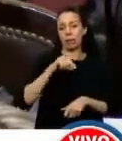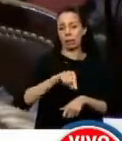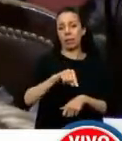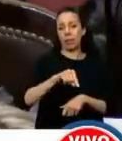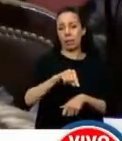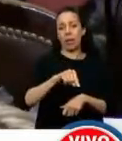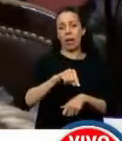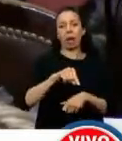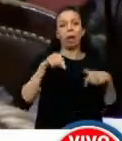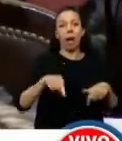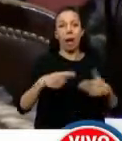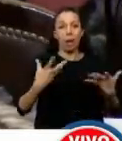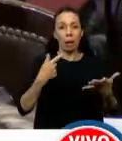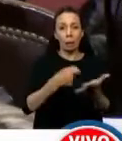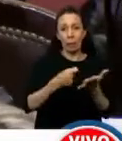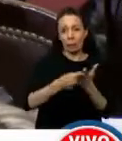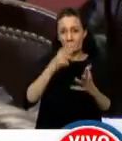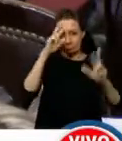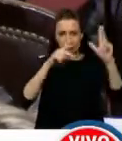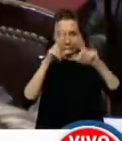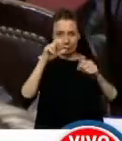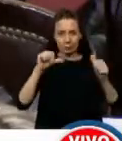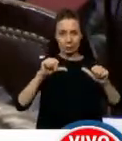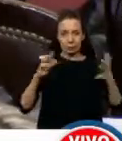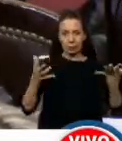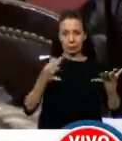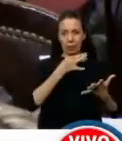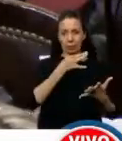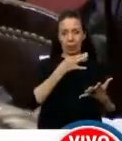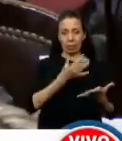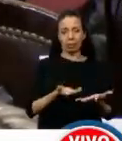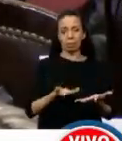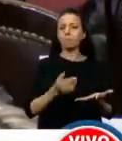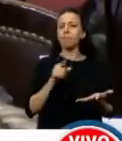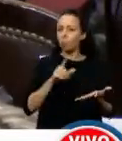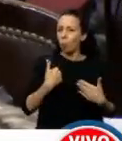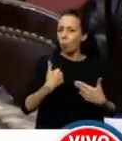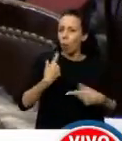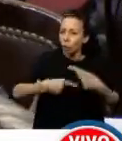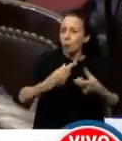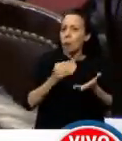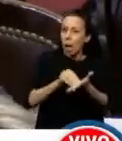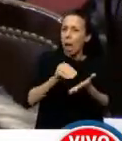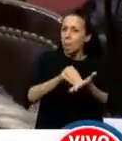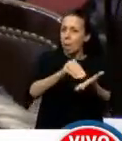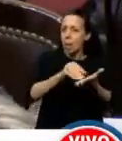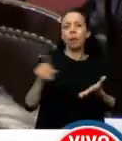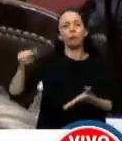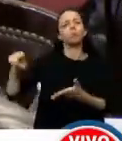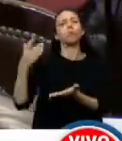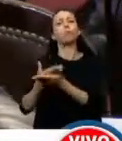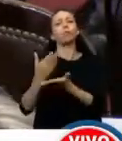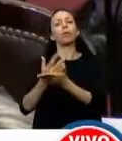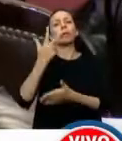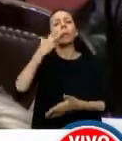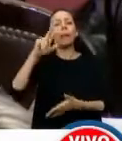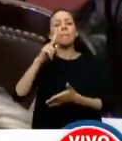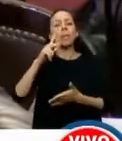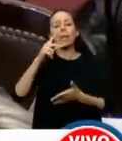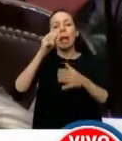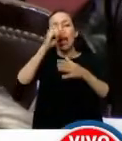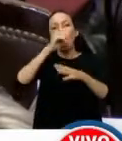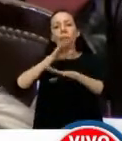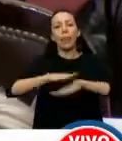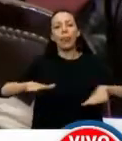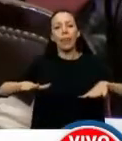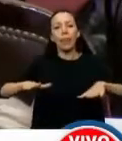de acordar en 10 años, poder acordar en 20 años. O por ejemplo, ¿por qué no discutir, que esta es una discusión que nosotros vamos a seguir dando con